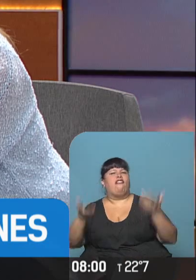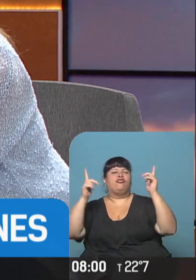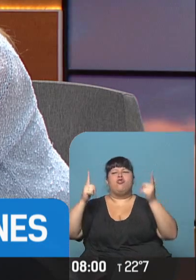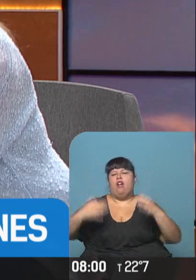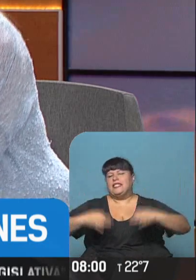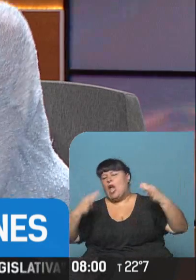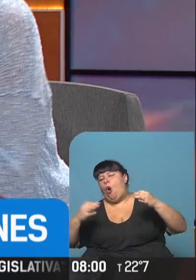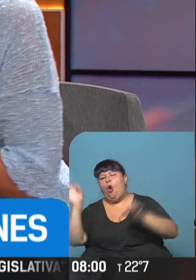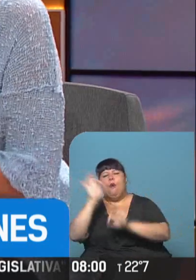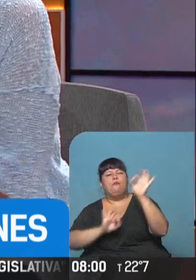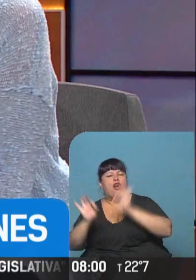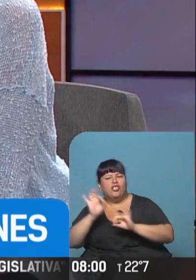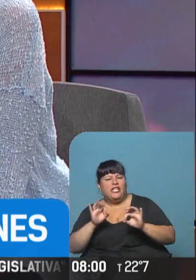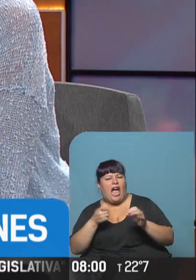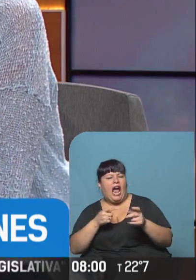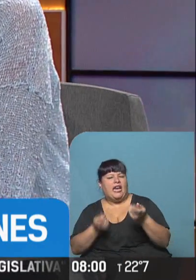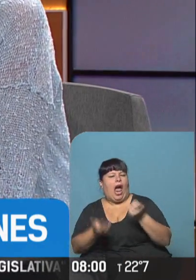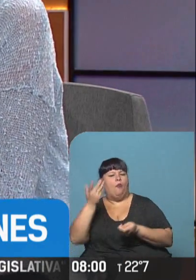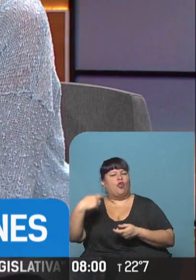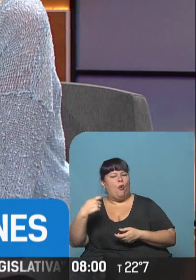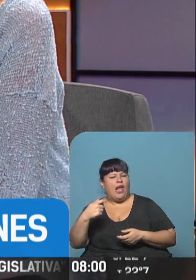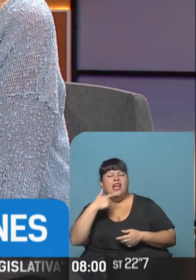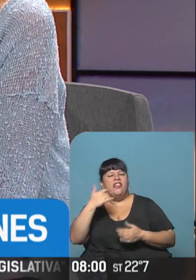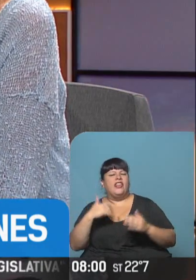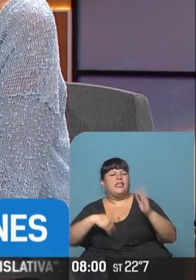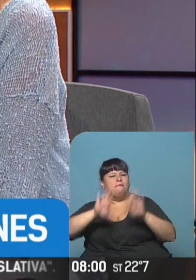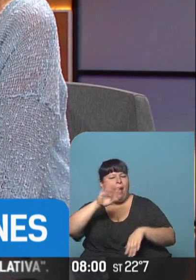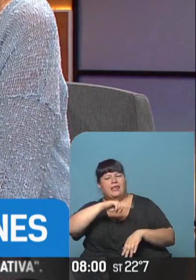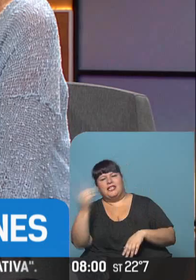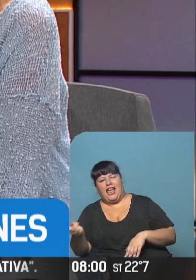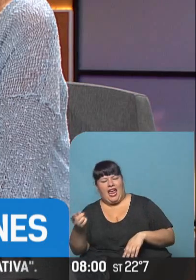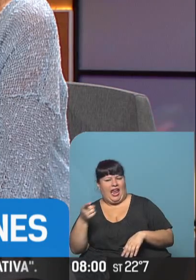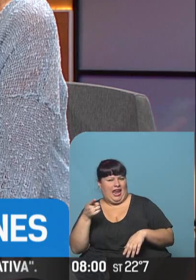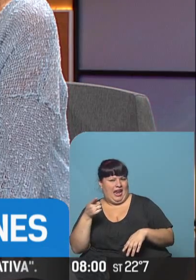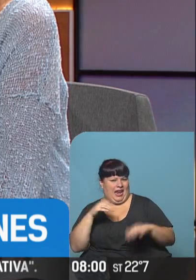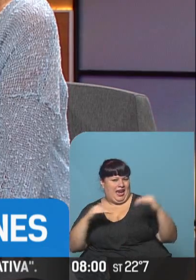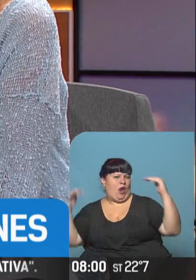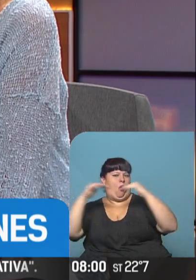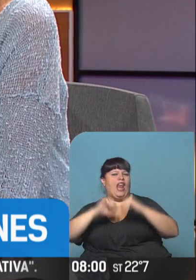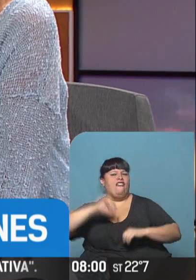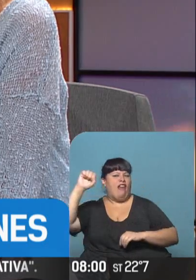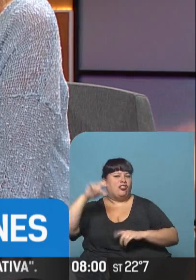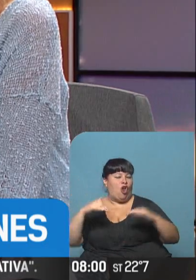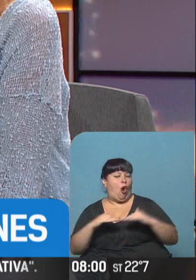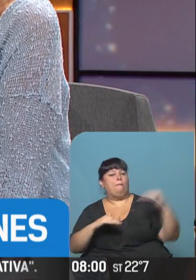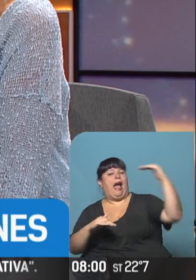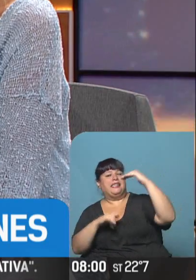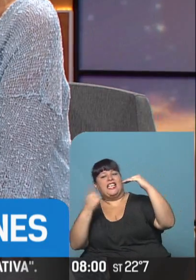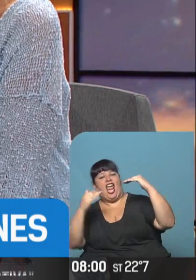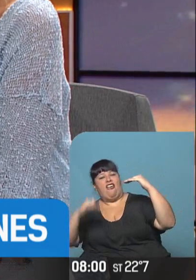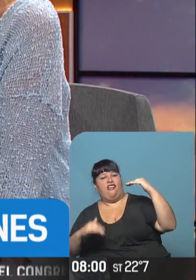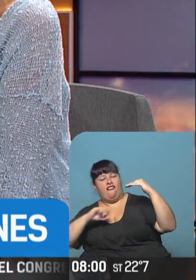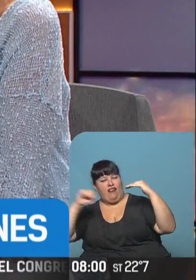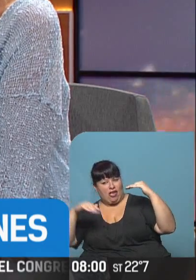entonces los índices con los cuales quiere actualizar las jubilaciones dicen que van a estar siempre en el mismo nivel de la inflación o por encima de la